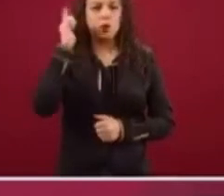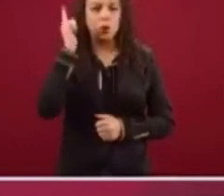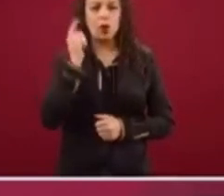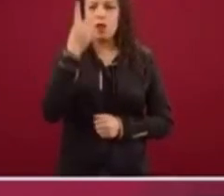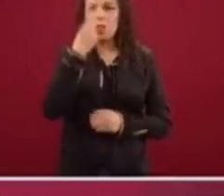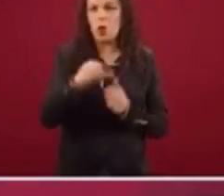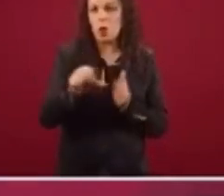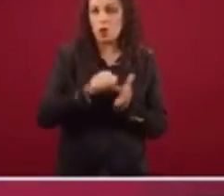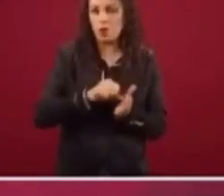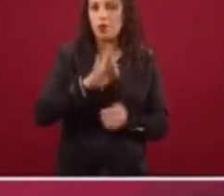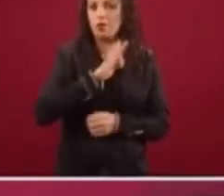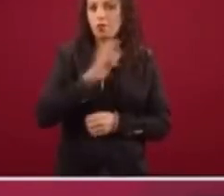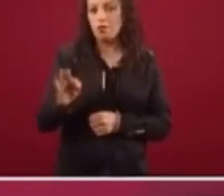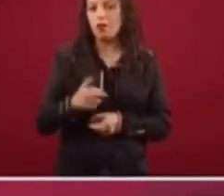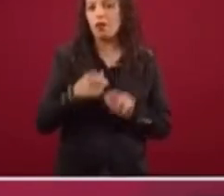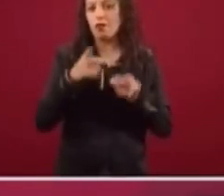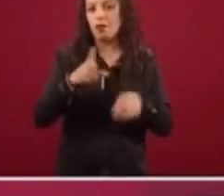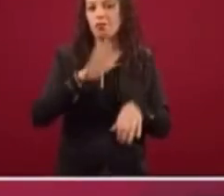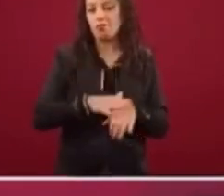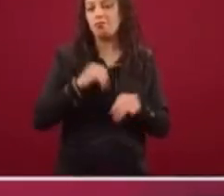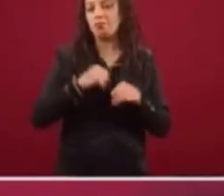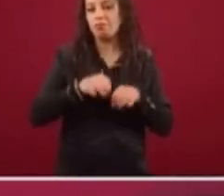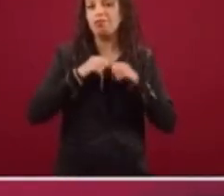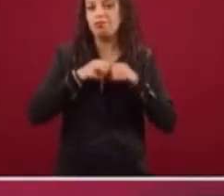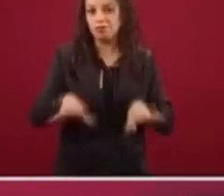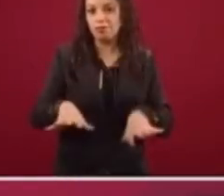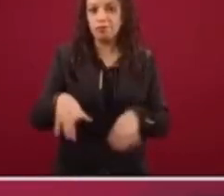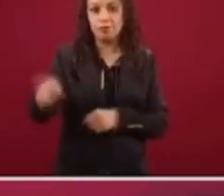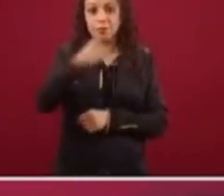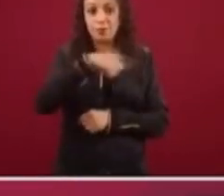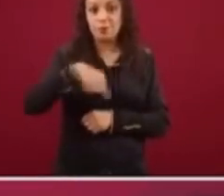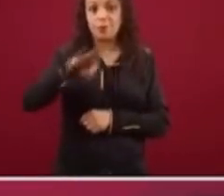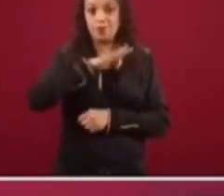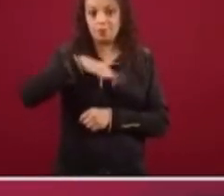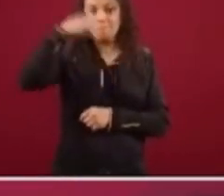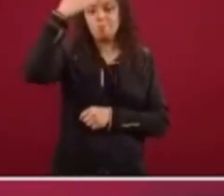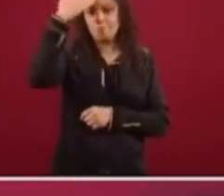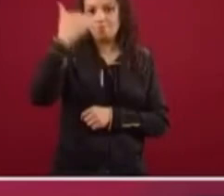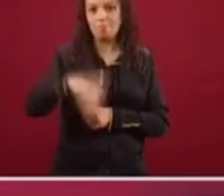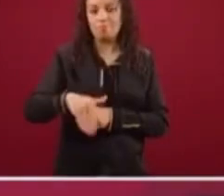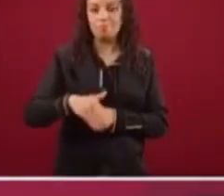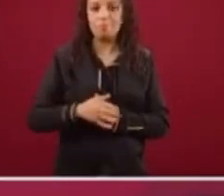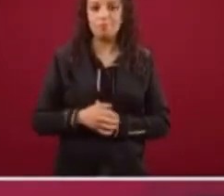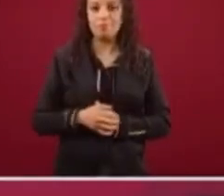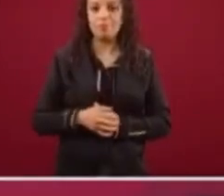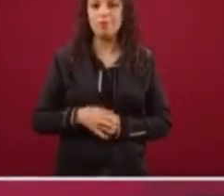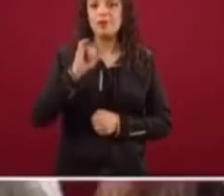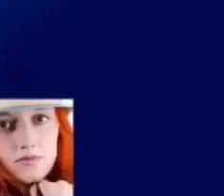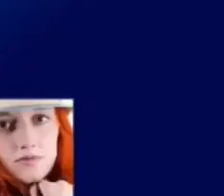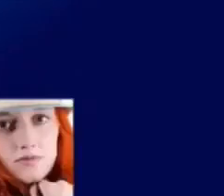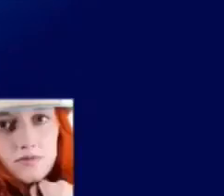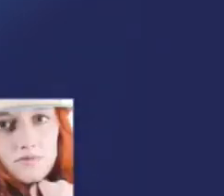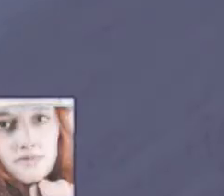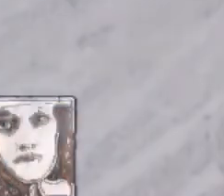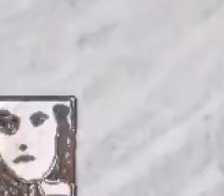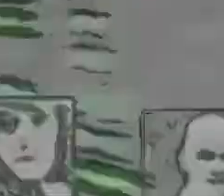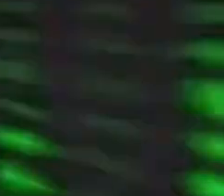ya una información para que ustedes vayan viendo que realmente si se va cumpliendo con el plan